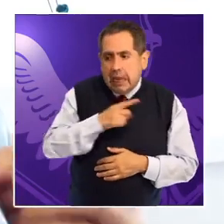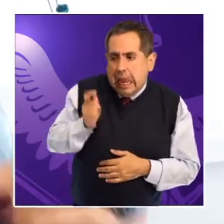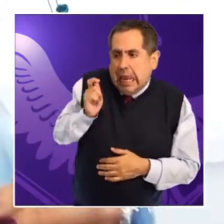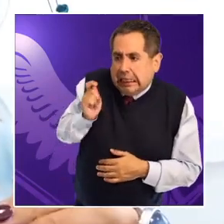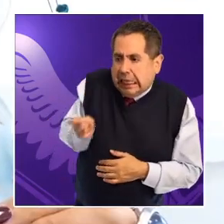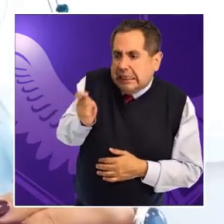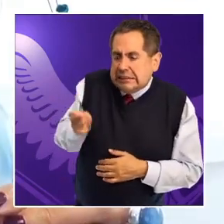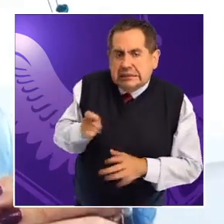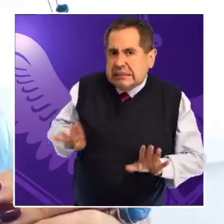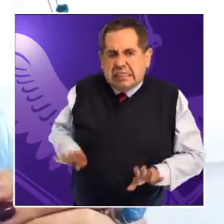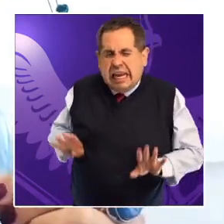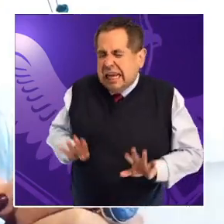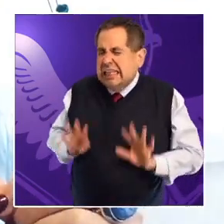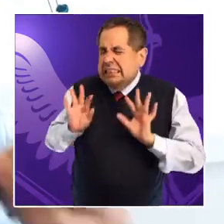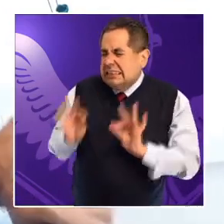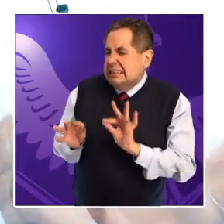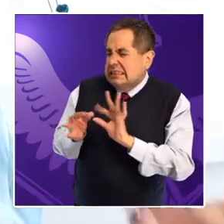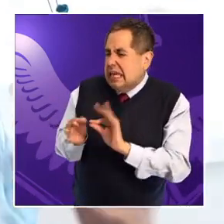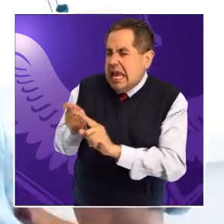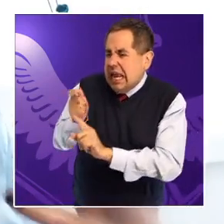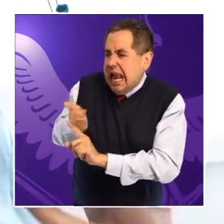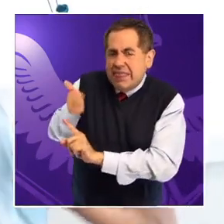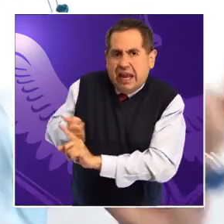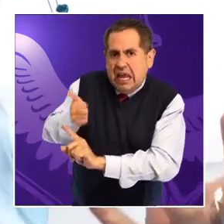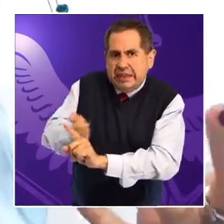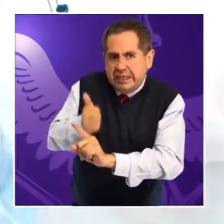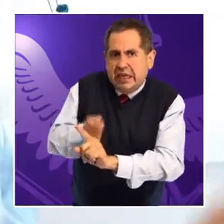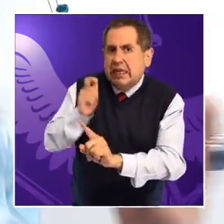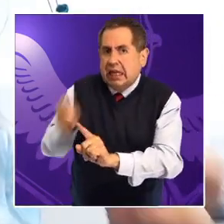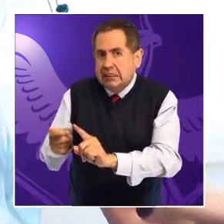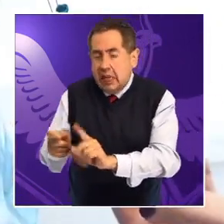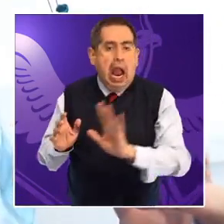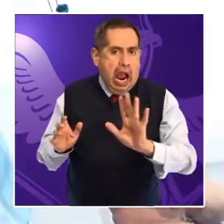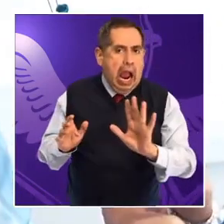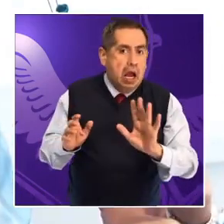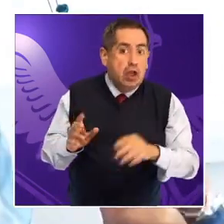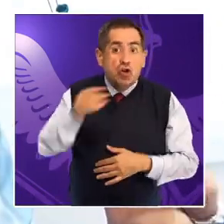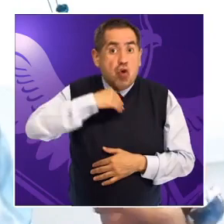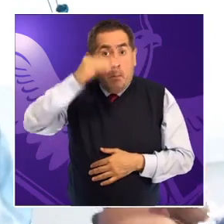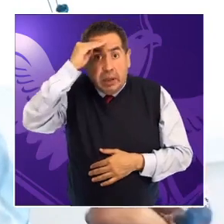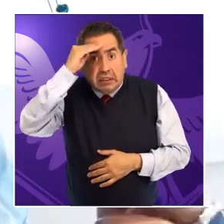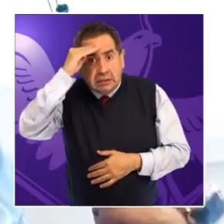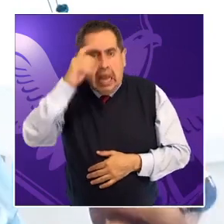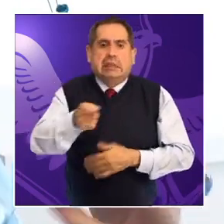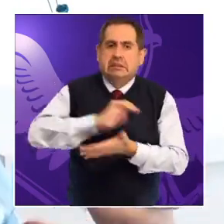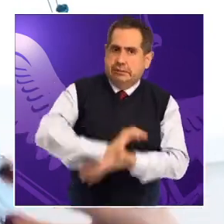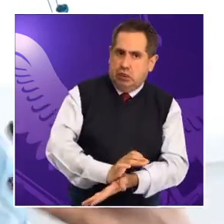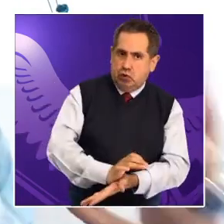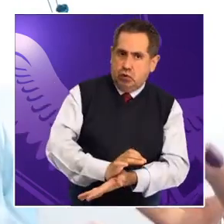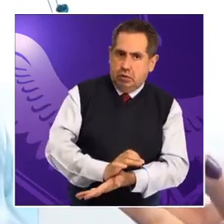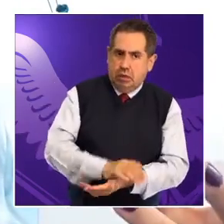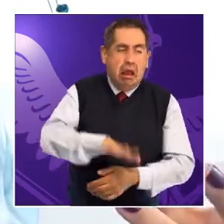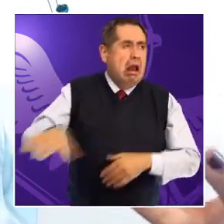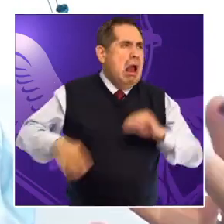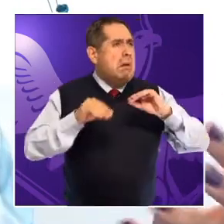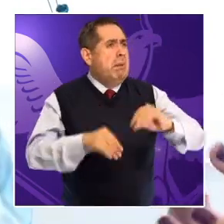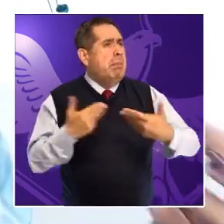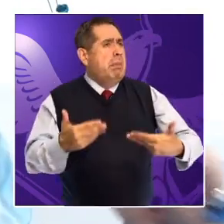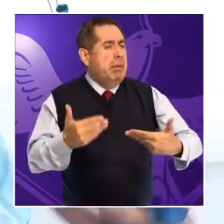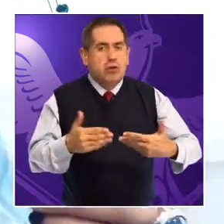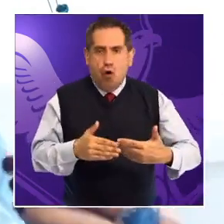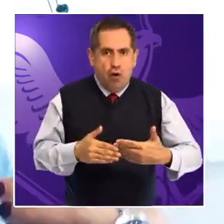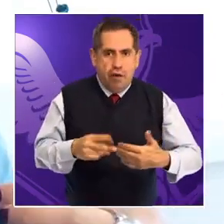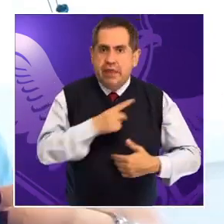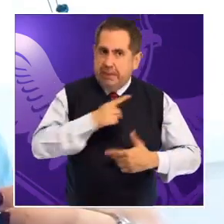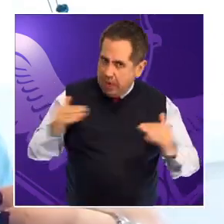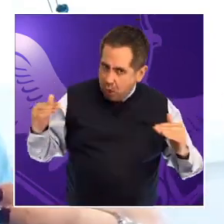esta intersección de género y discapacidad, se está discriminando. Pero también, para poder hablar de una verdadera igualdad en materia